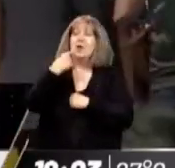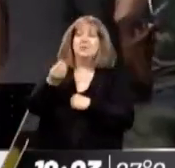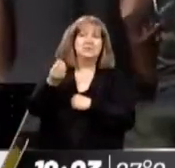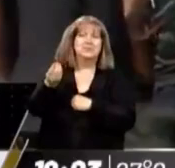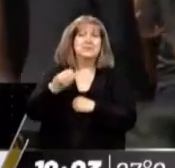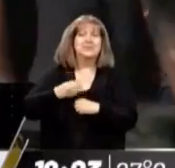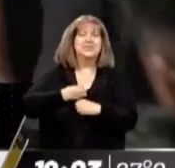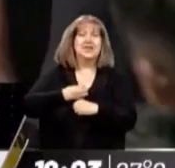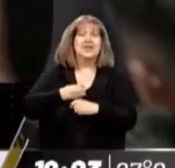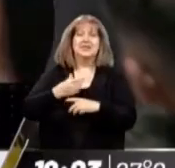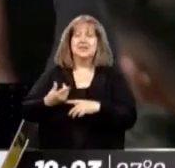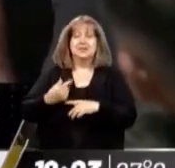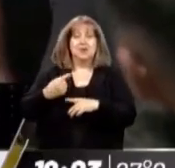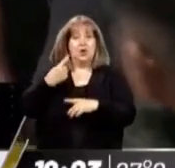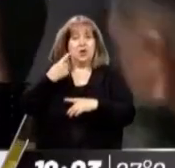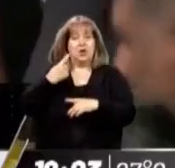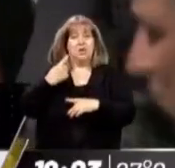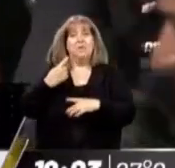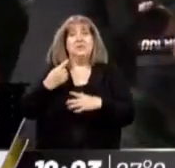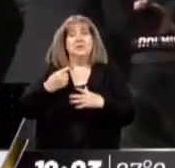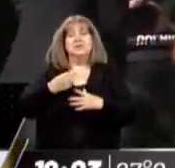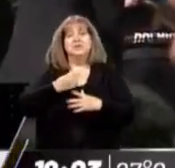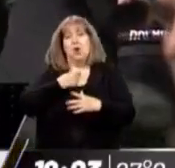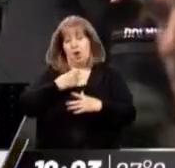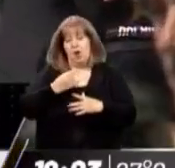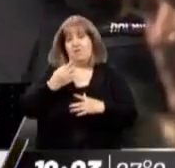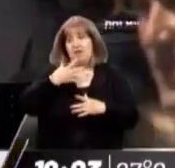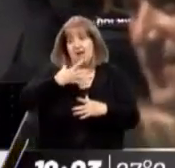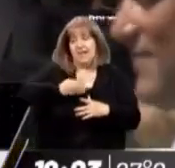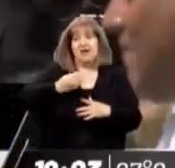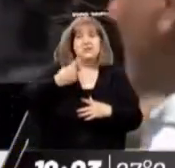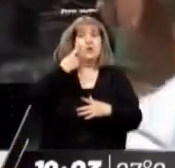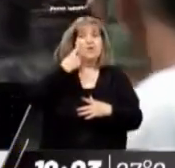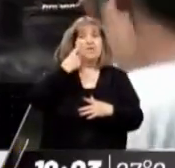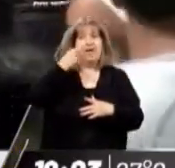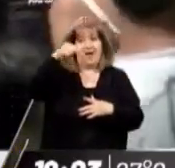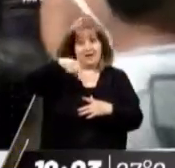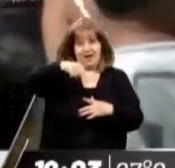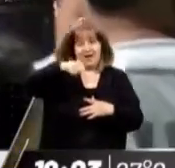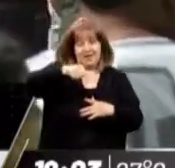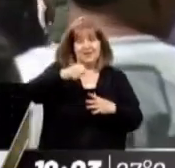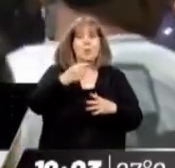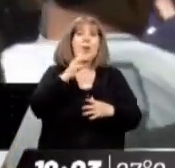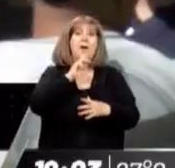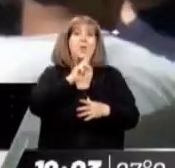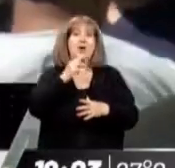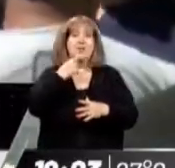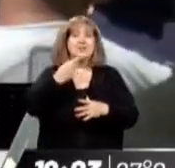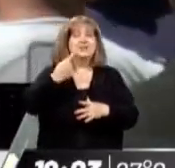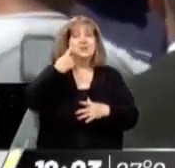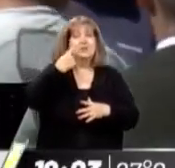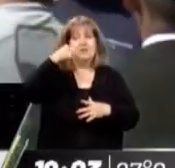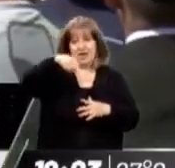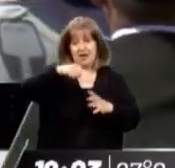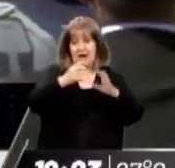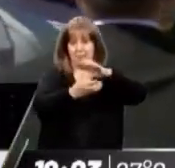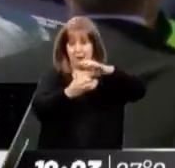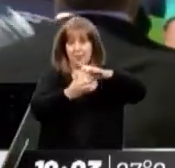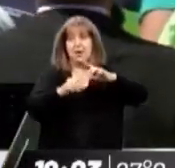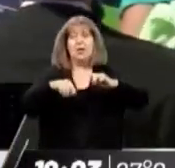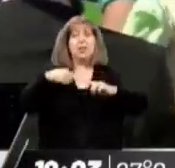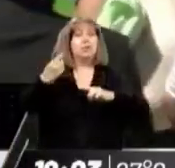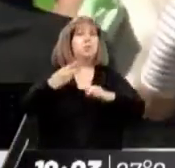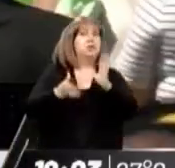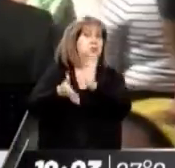Yo vivía acá en Palmira y me fui a vivir a San Martín, pero estoy muy emocionada porque ese año que